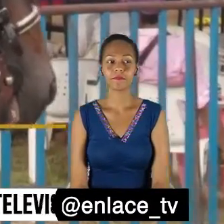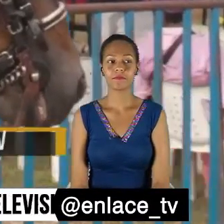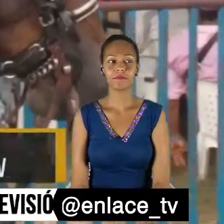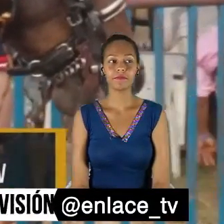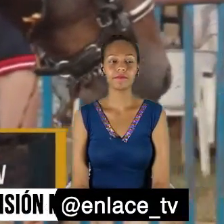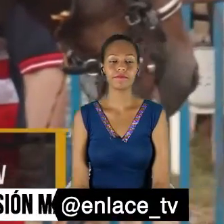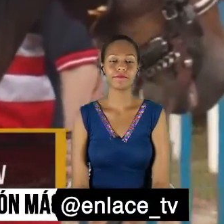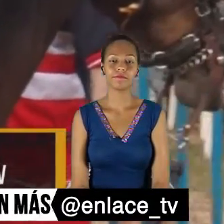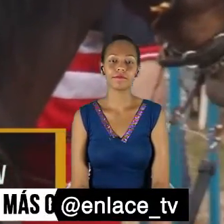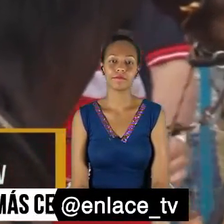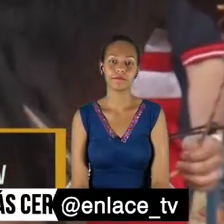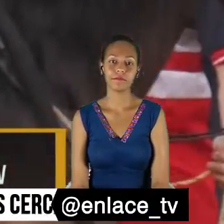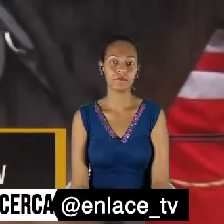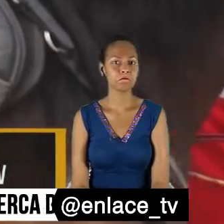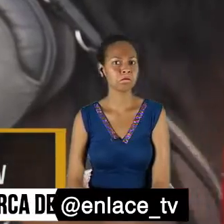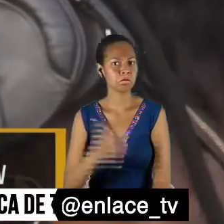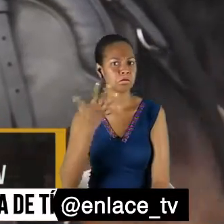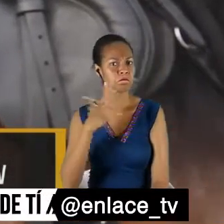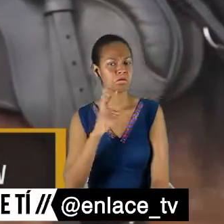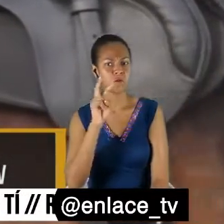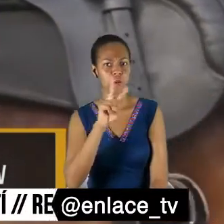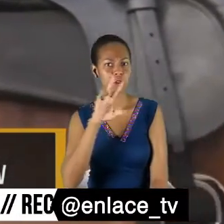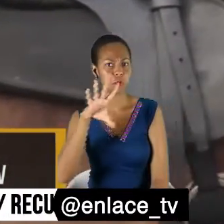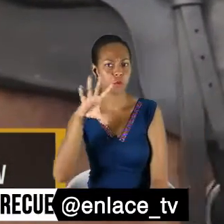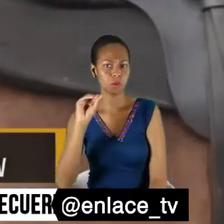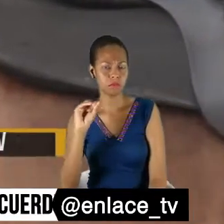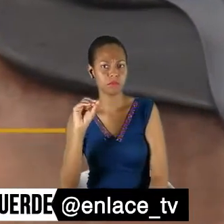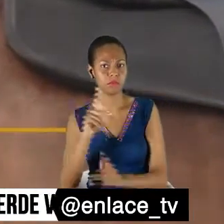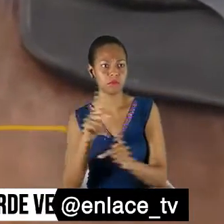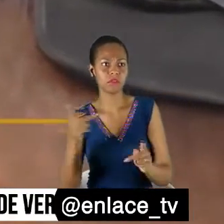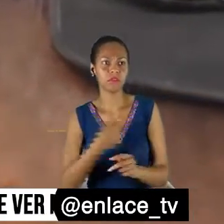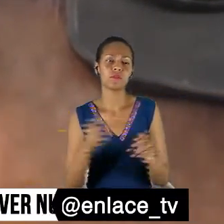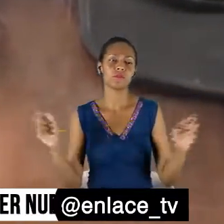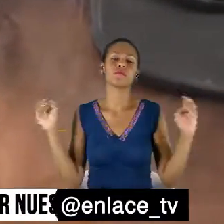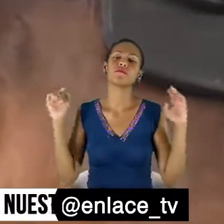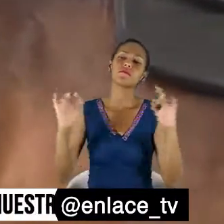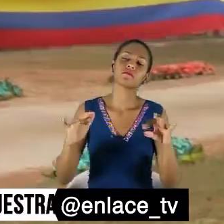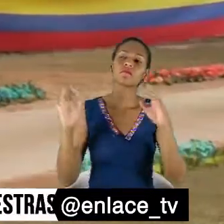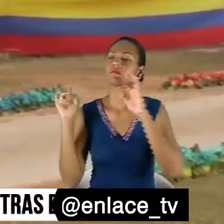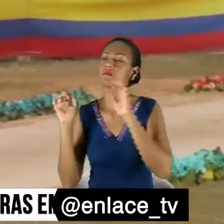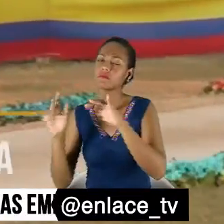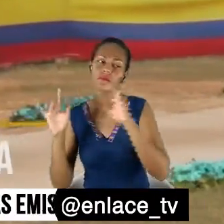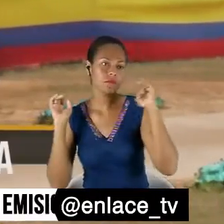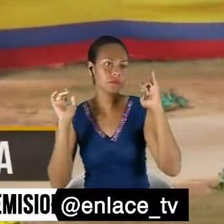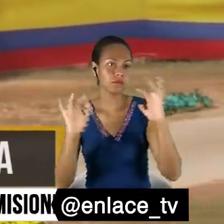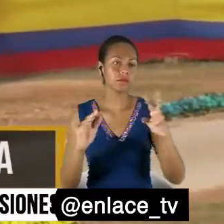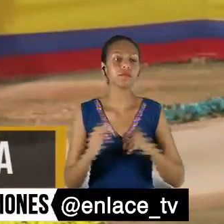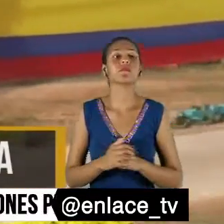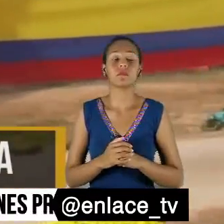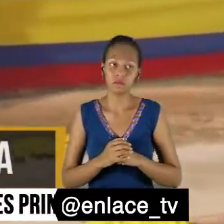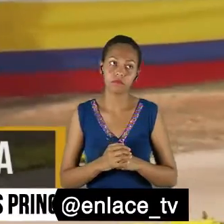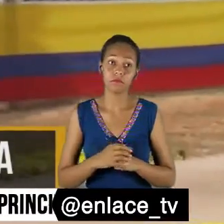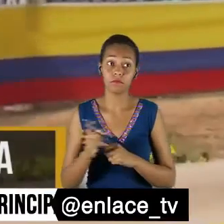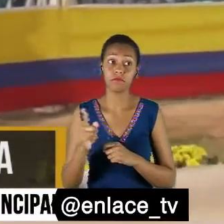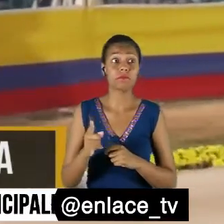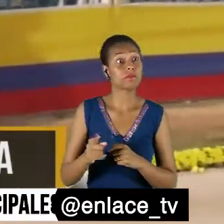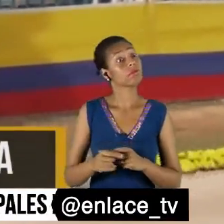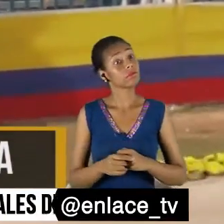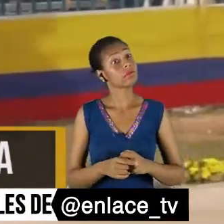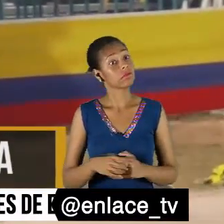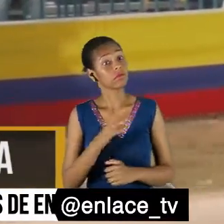Con la participación de más de 250 personas en cada una de las charlas académicas, organizadores de Feriagro ya dan un balance positivo de la